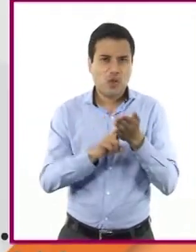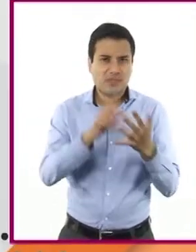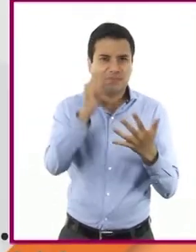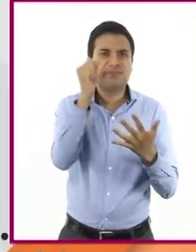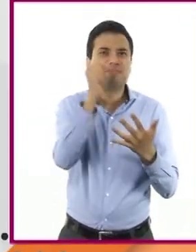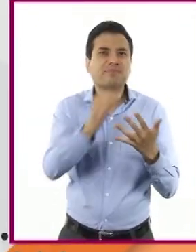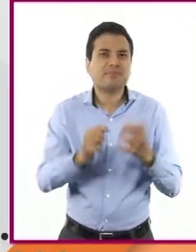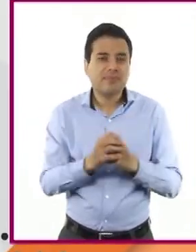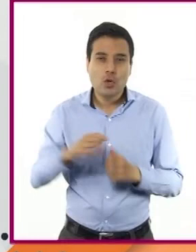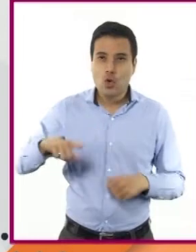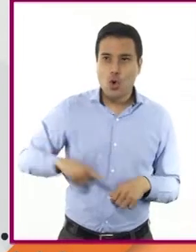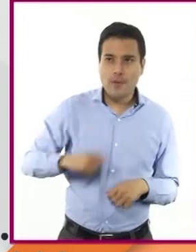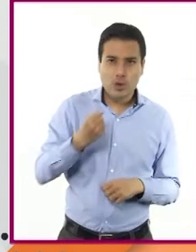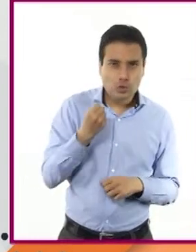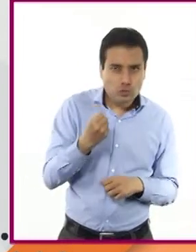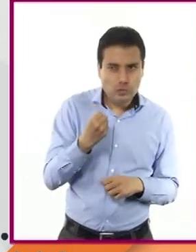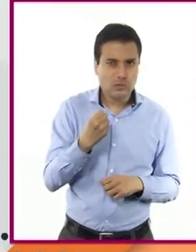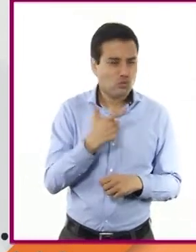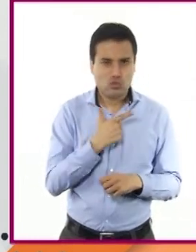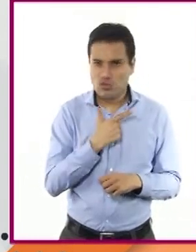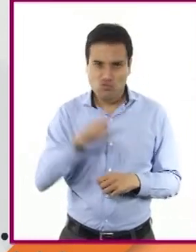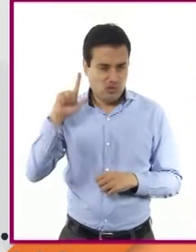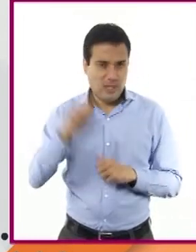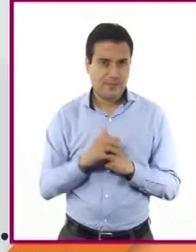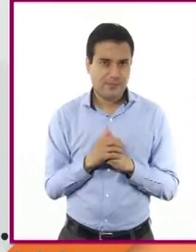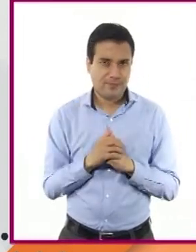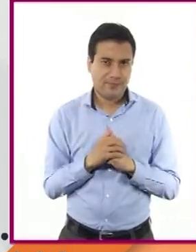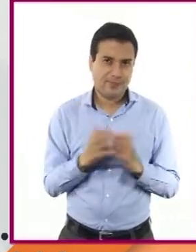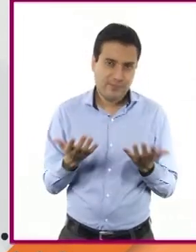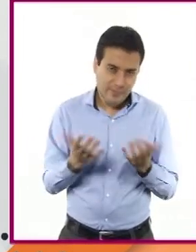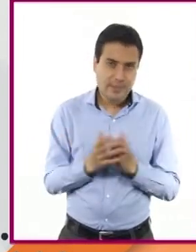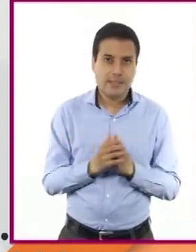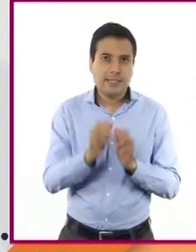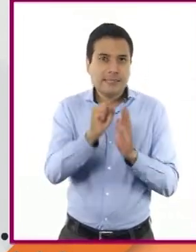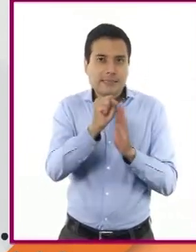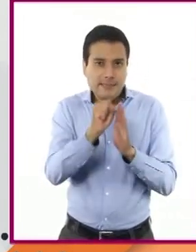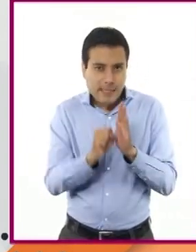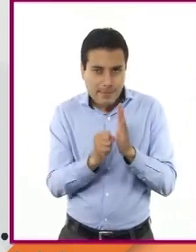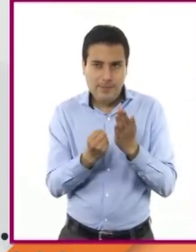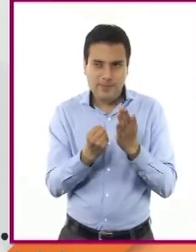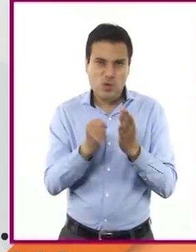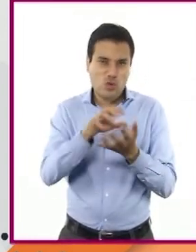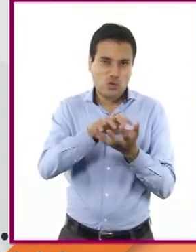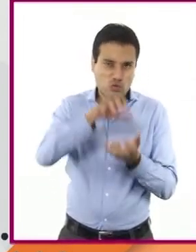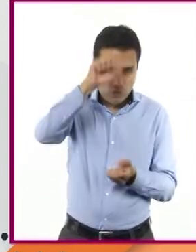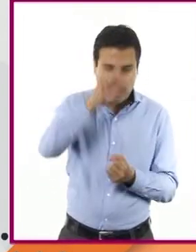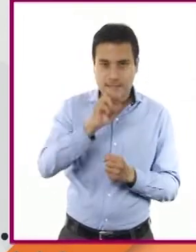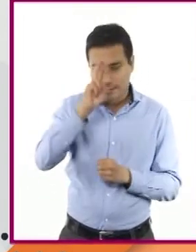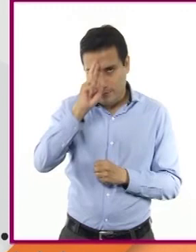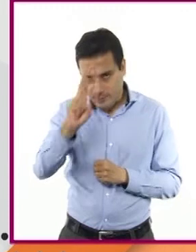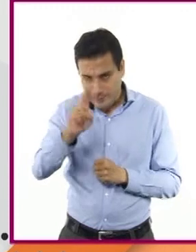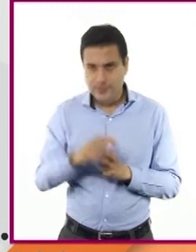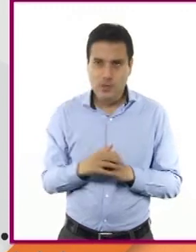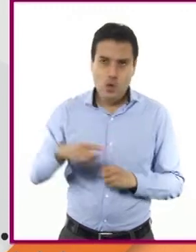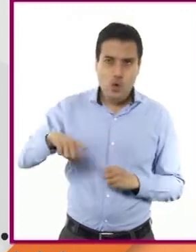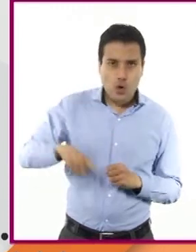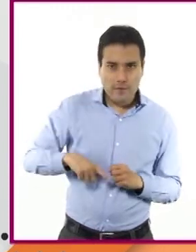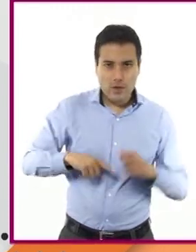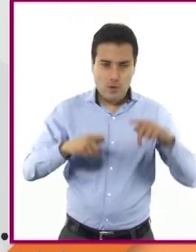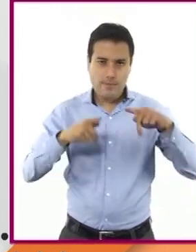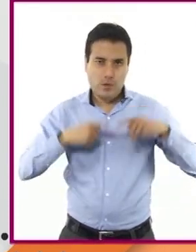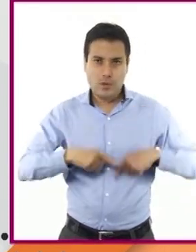a la dictadura y del gobierno autoritario, el respeto del sistema constitucional con gobiernos libremente elegidos y